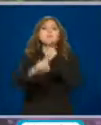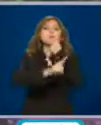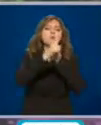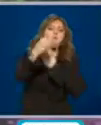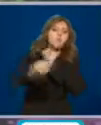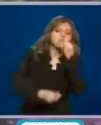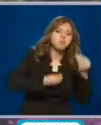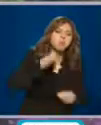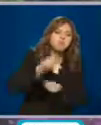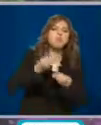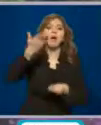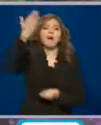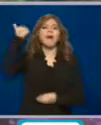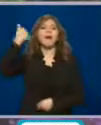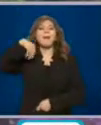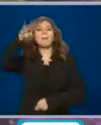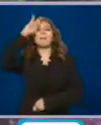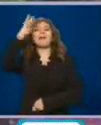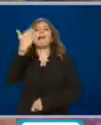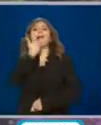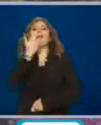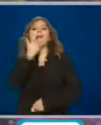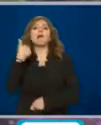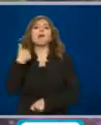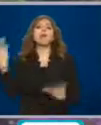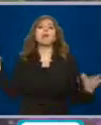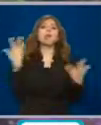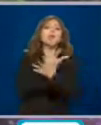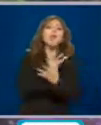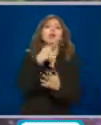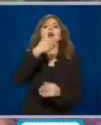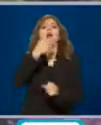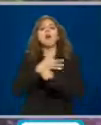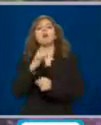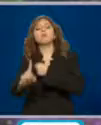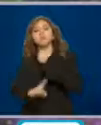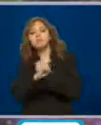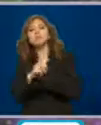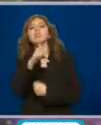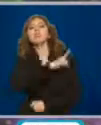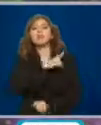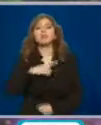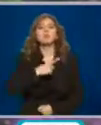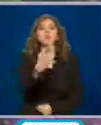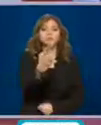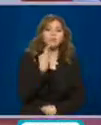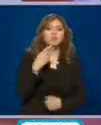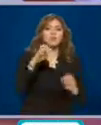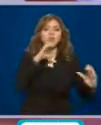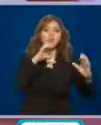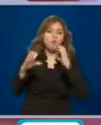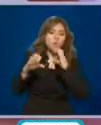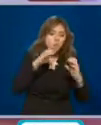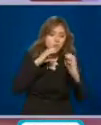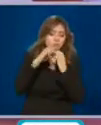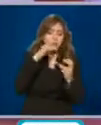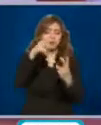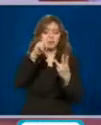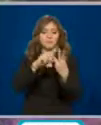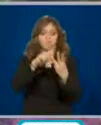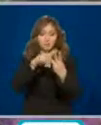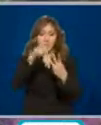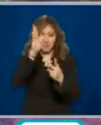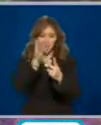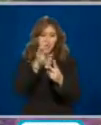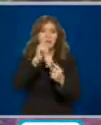entonces tenemos que empezar a ver qué está pasando realmente. Y entonces empezar a llegar a acuerdos, que ya tendría que ver con la etapa como intermedia, donde